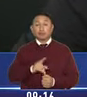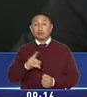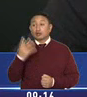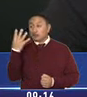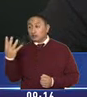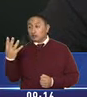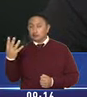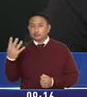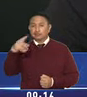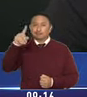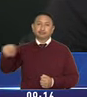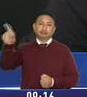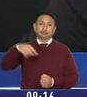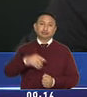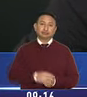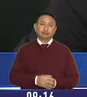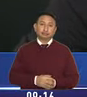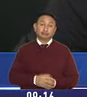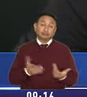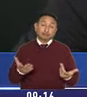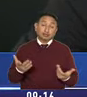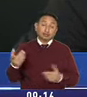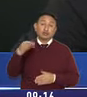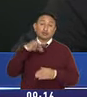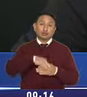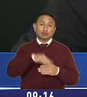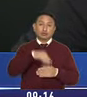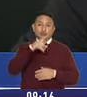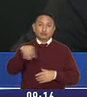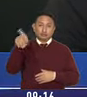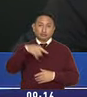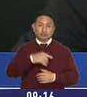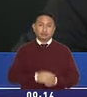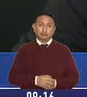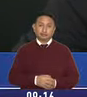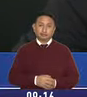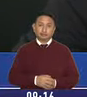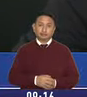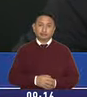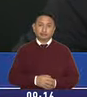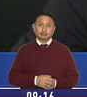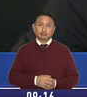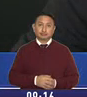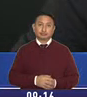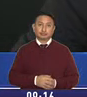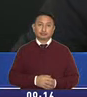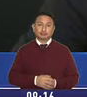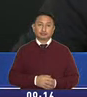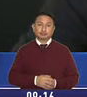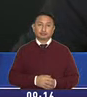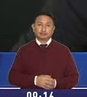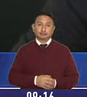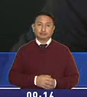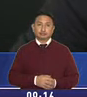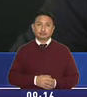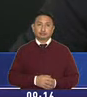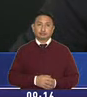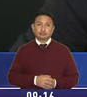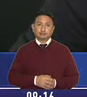no puede tampoco pasarse a un cuarto porque anula su papeleta. Automáticamente anula su papeleta. Y en el caso